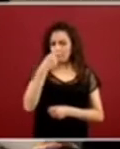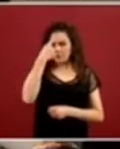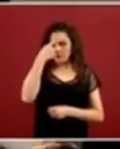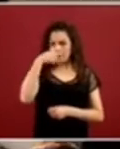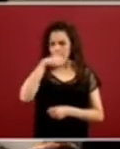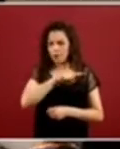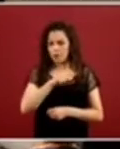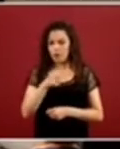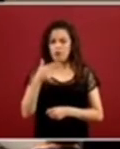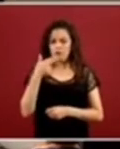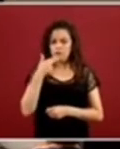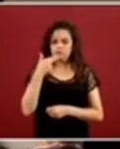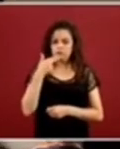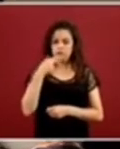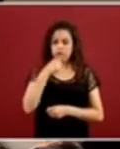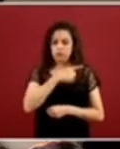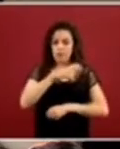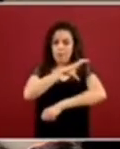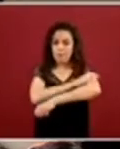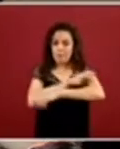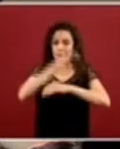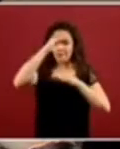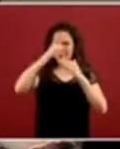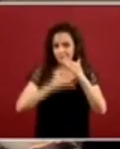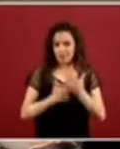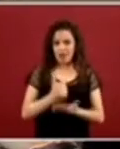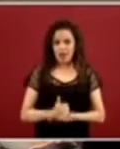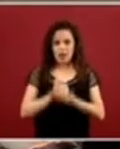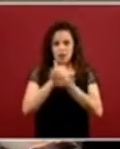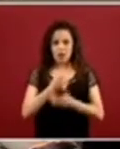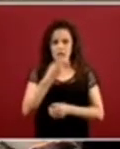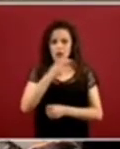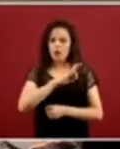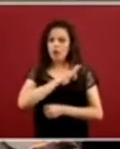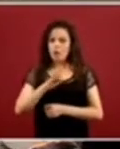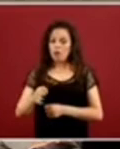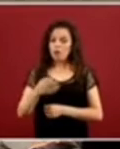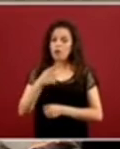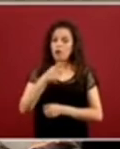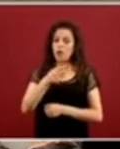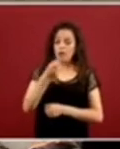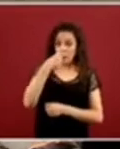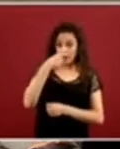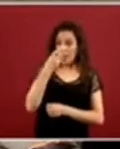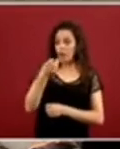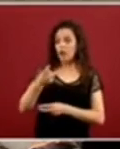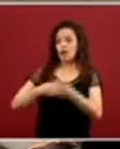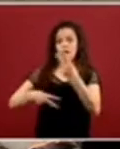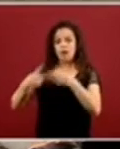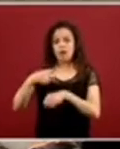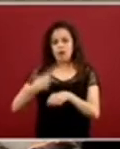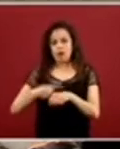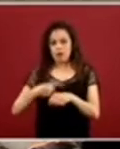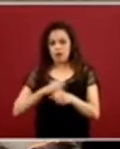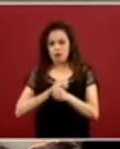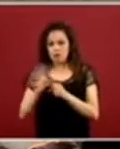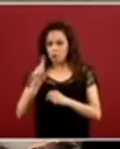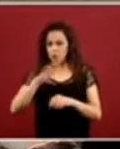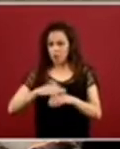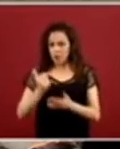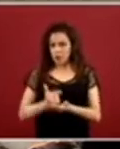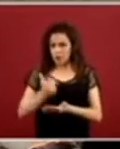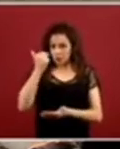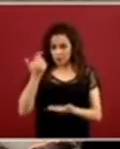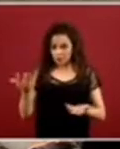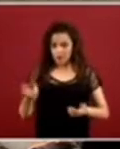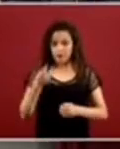estar agravando esta situación. En México ya se tiene analizado ese asunto y si también se estaría solicitando que